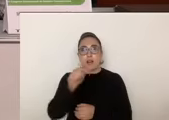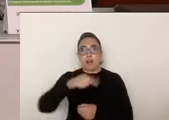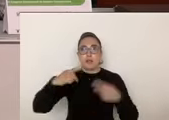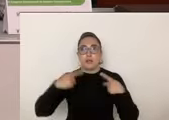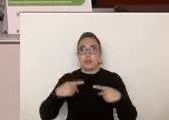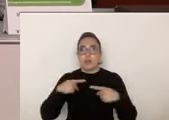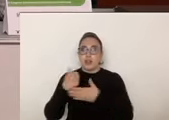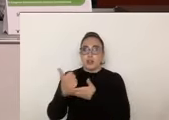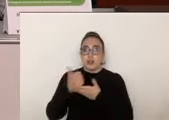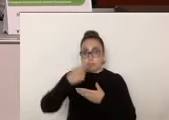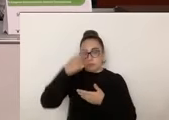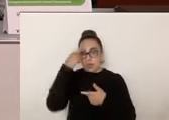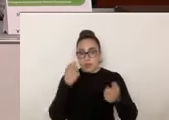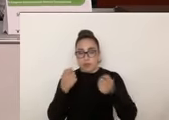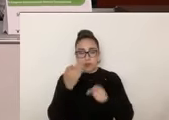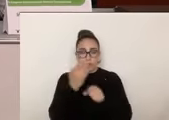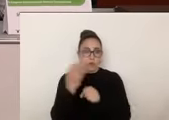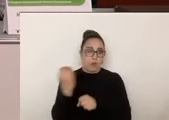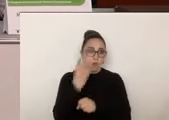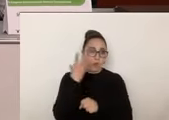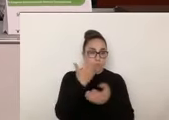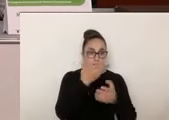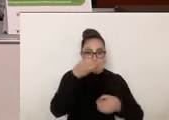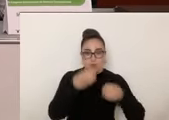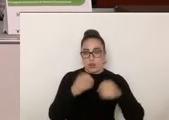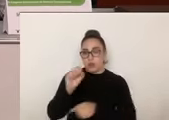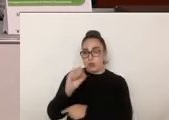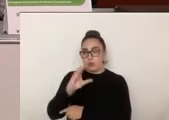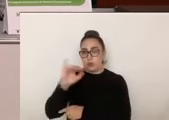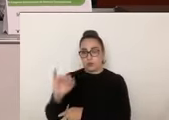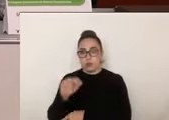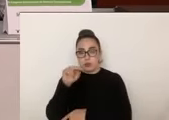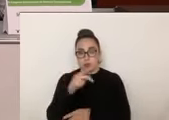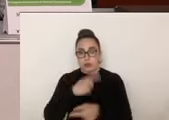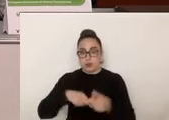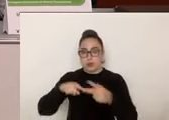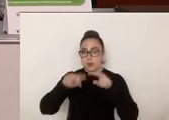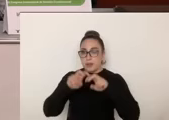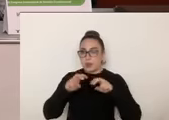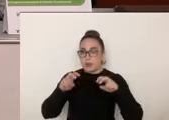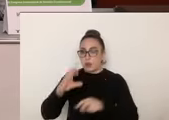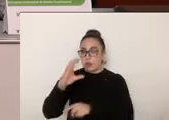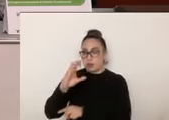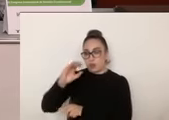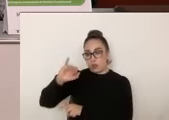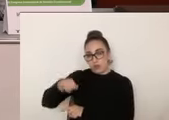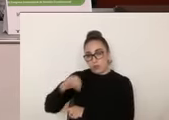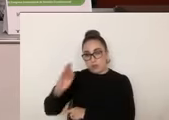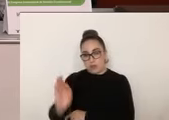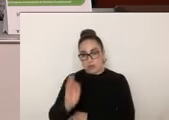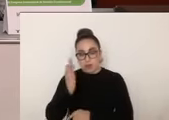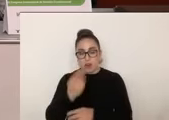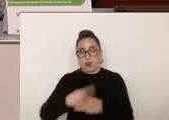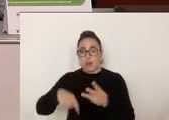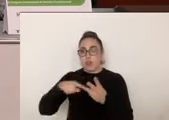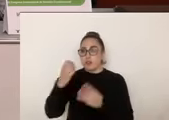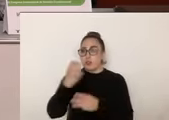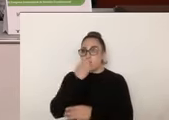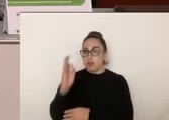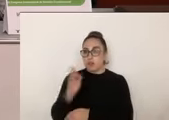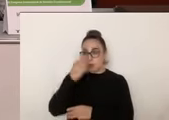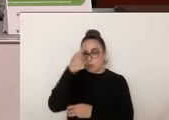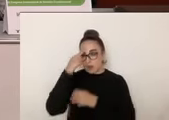a coordinar este Congreso, la Suprema Corte de Justicia de la Nación, el Consejo de la Judicatura Federal, la Escuela Federal de